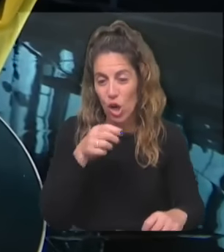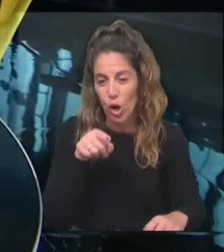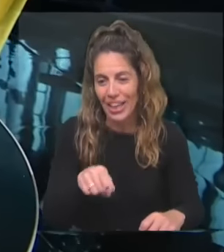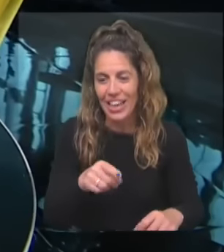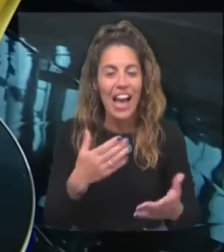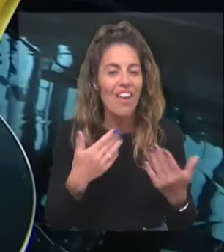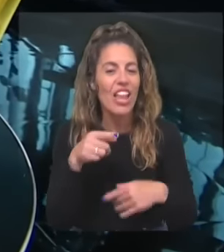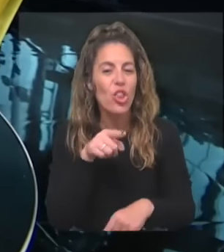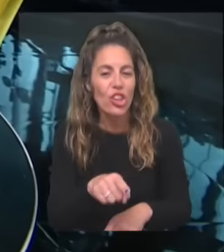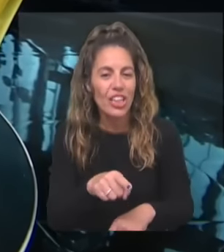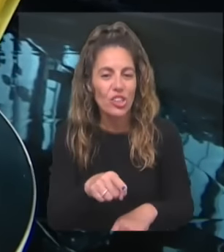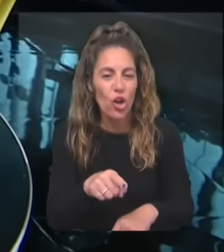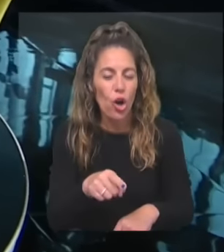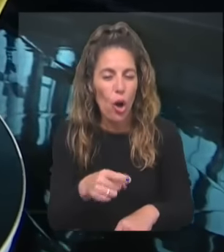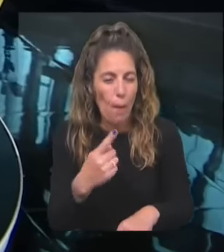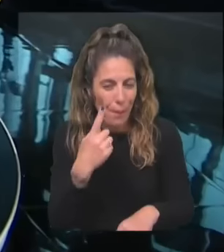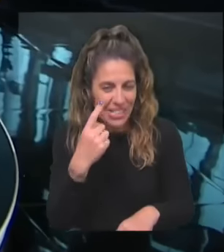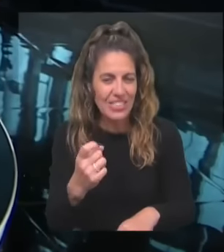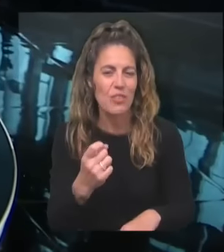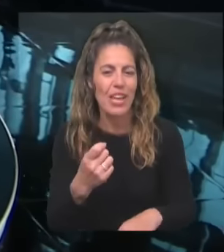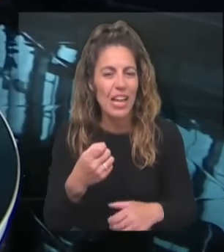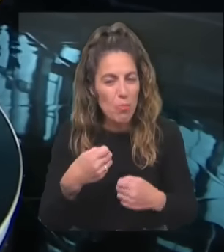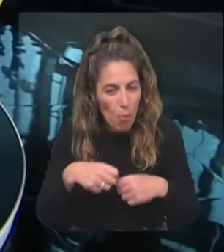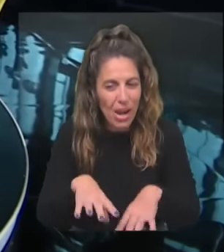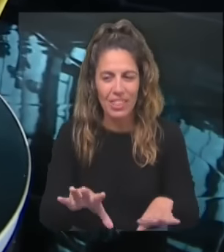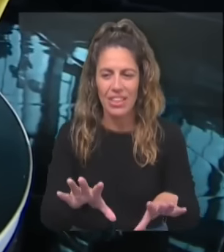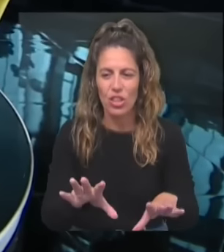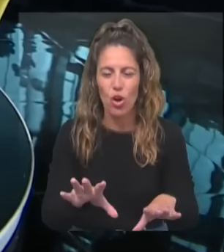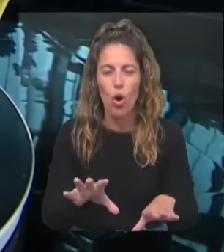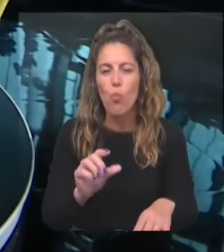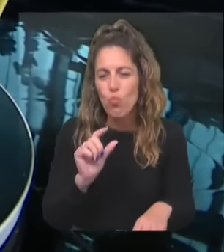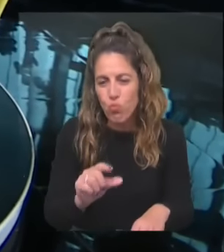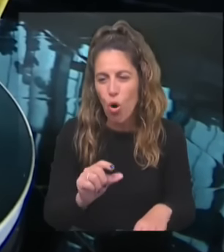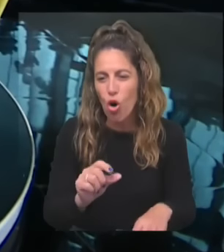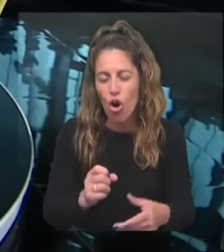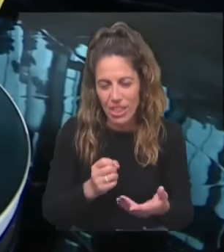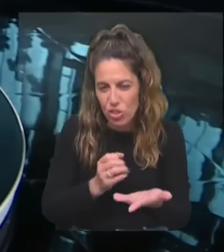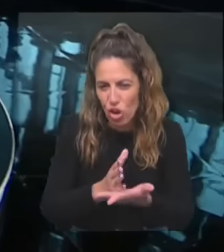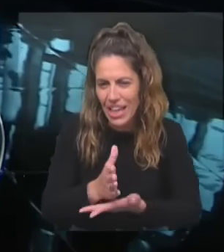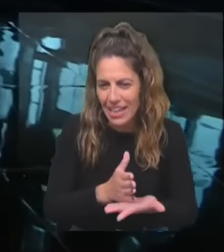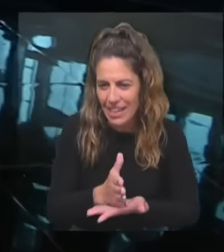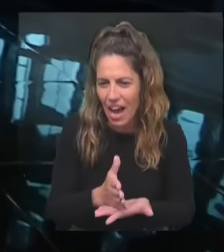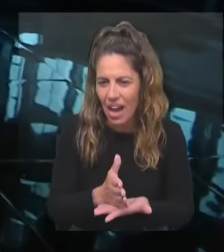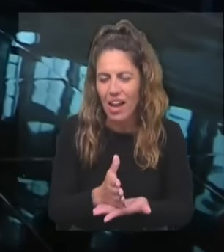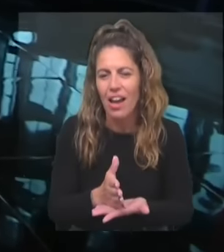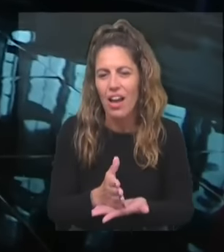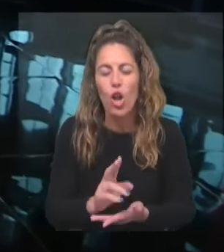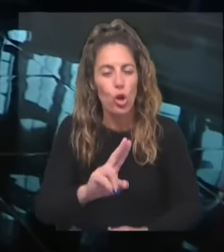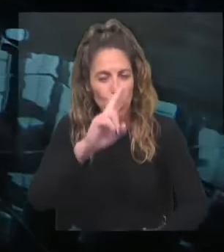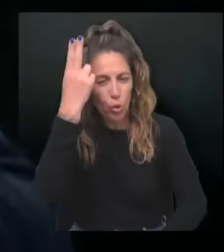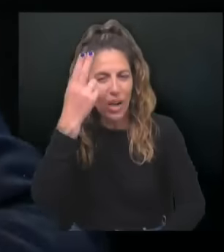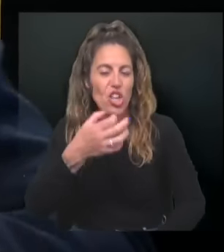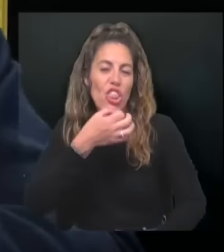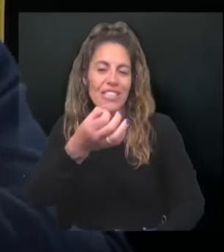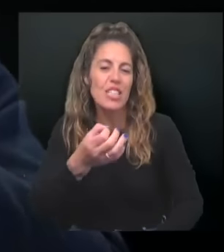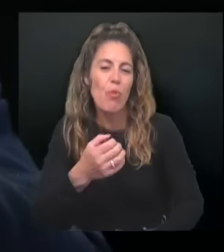Hablando de esto, ¿perciben que hemos perdido un rasgo de solidaridad? Los uruguayos nos decimos